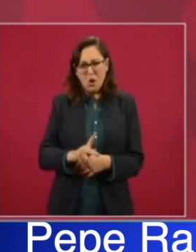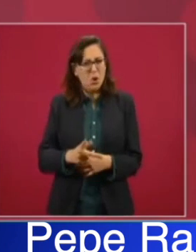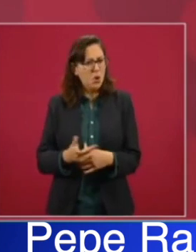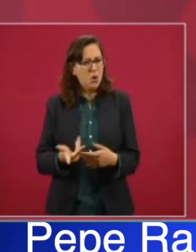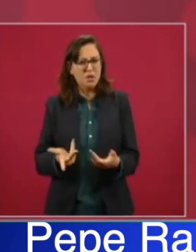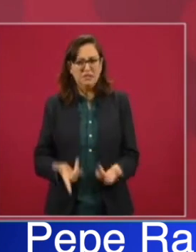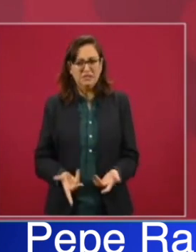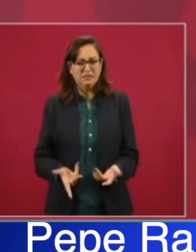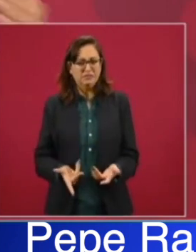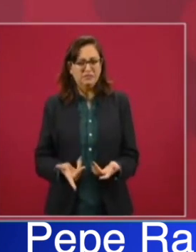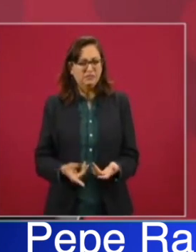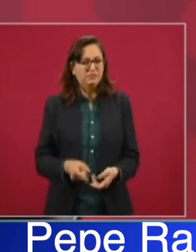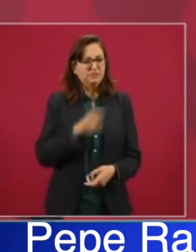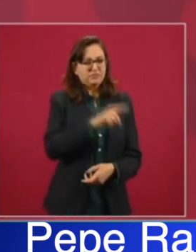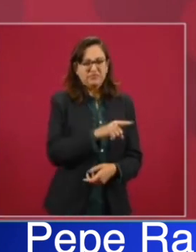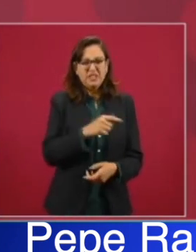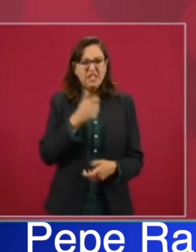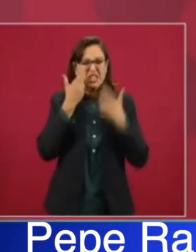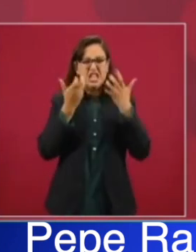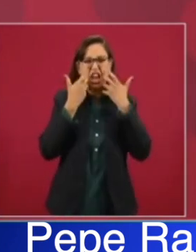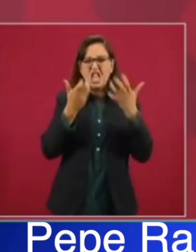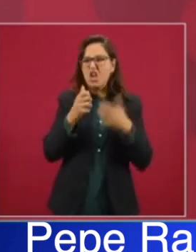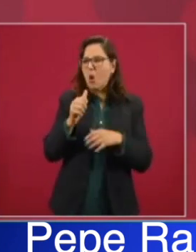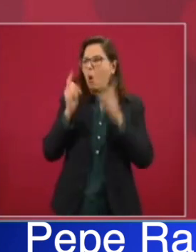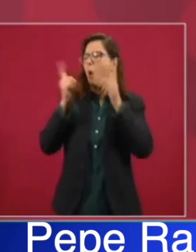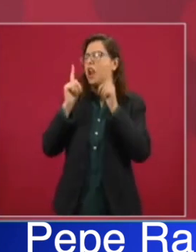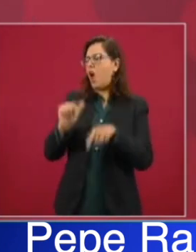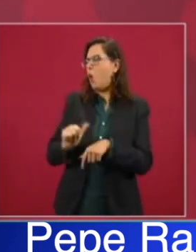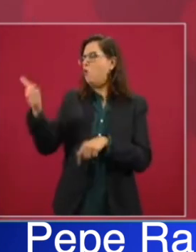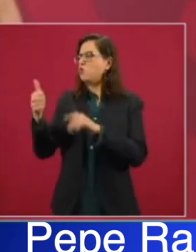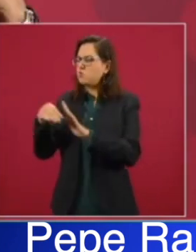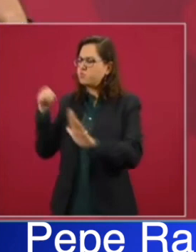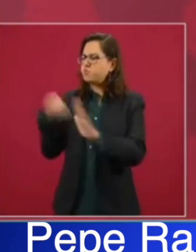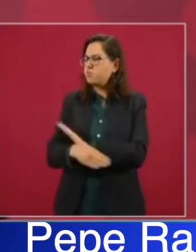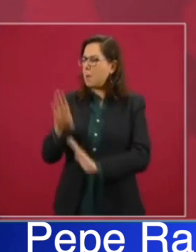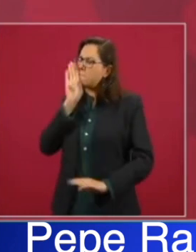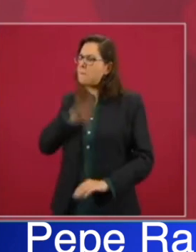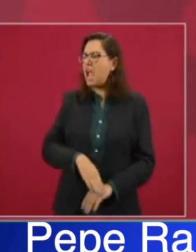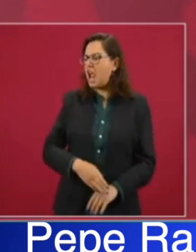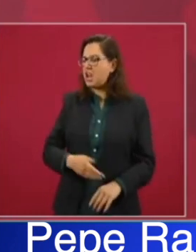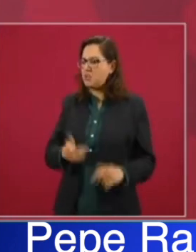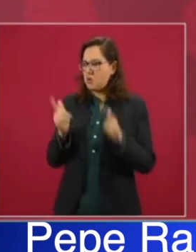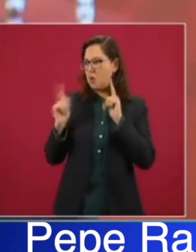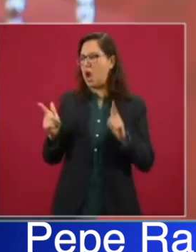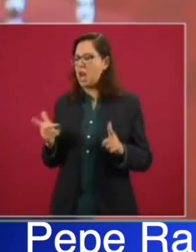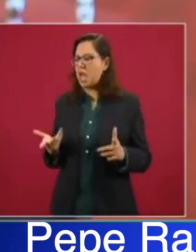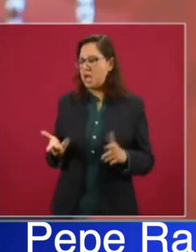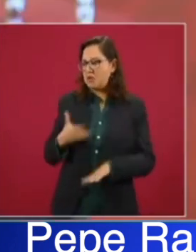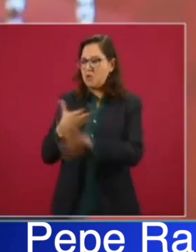no solo por lo que le deseen al prójimo, sino por lo que ellos podrían